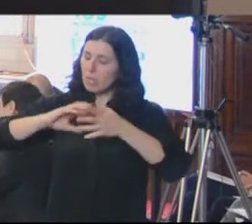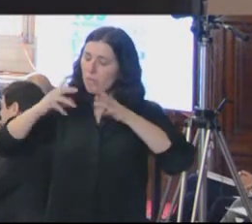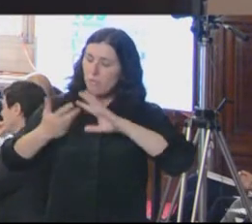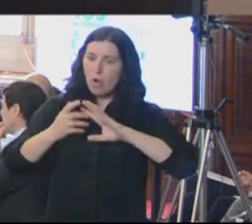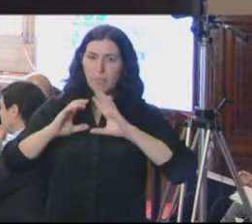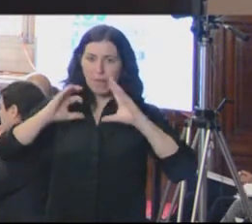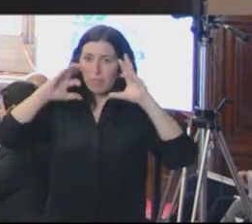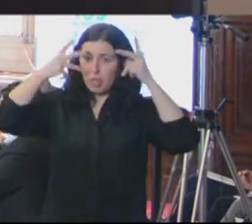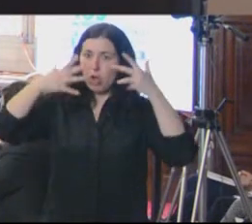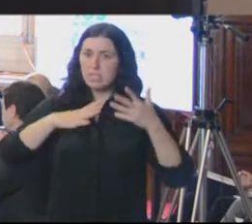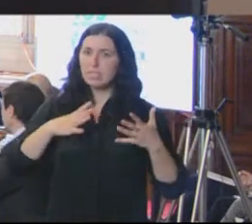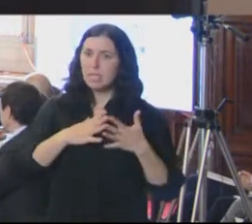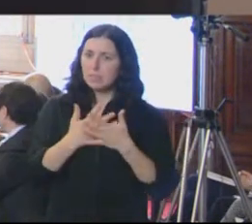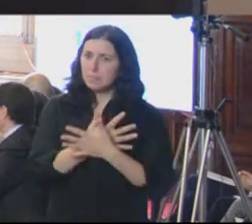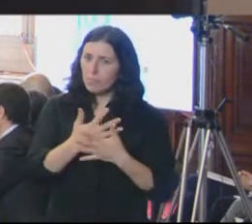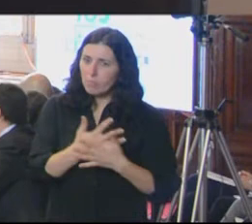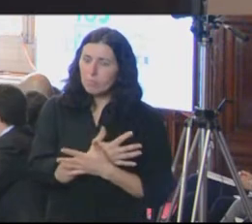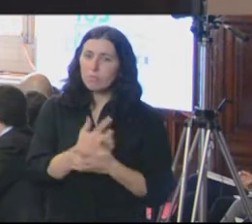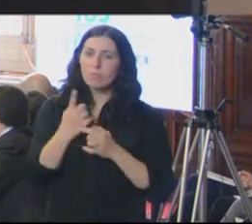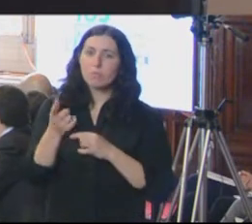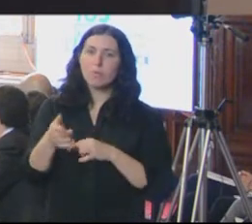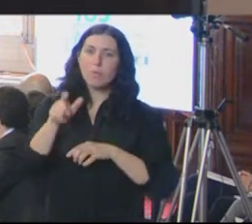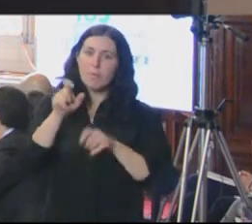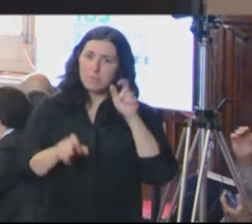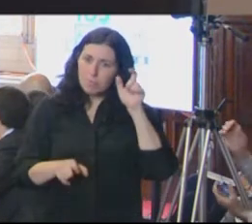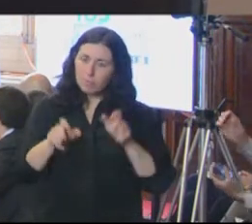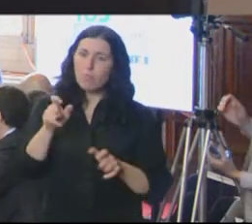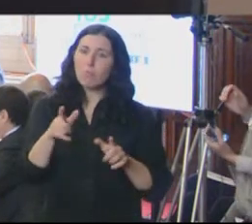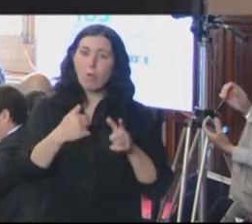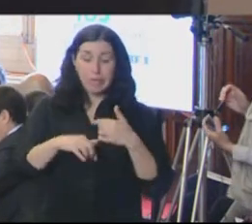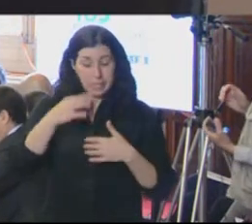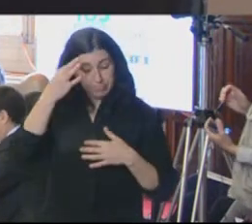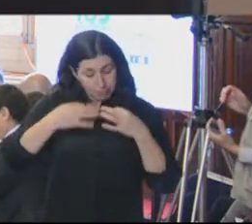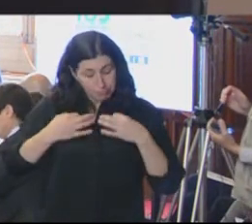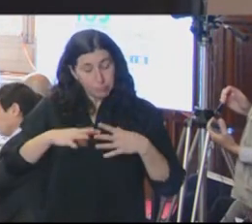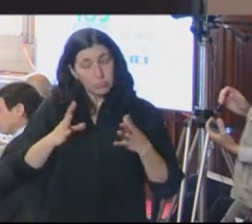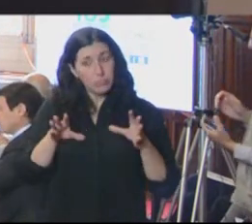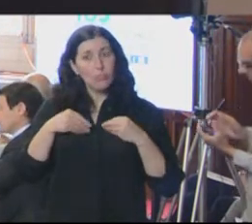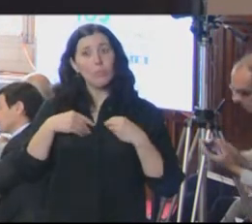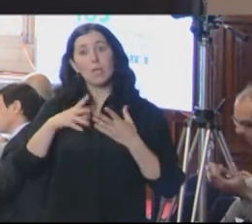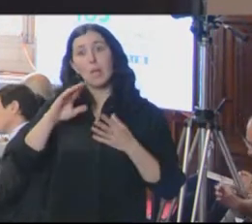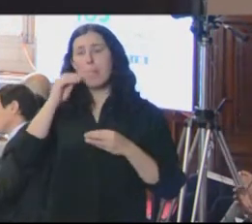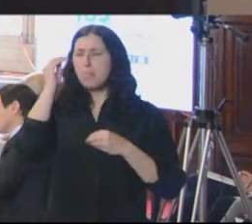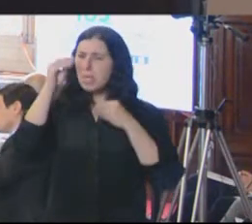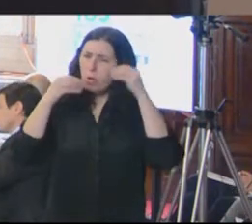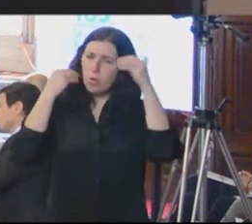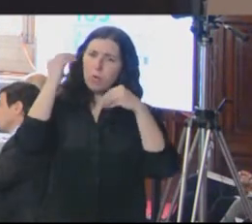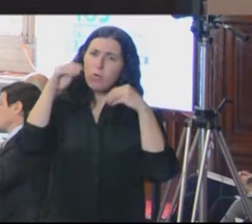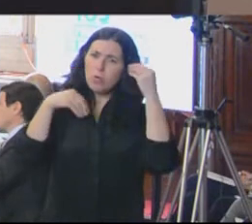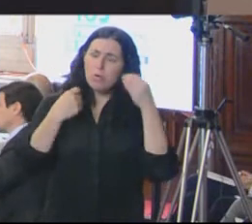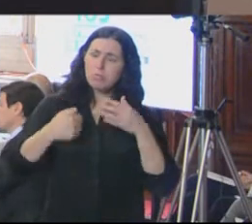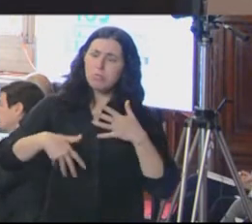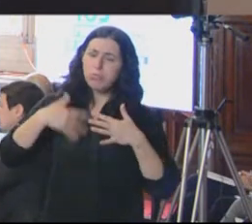han sufrido. Ciertamente recibimos con grave preocupación el alto número